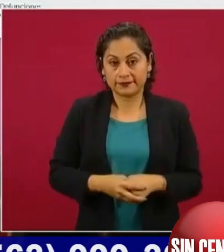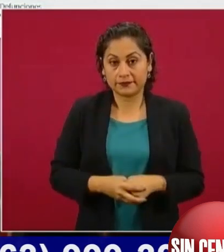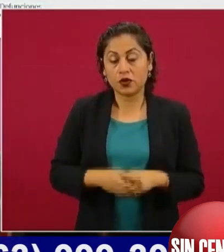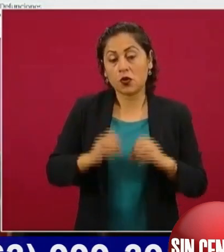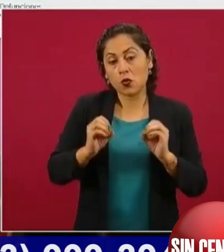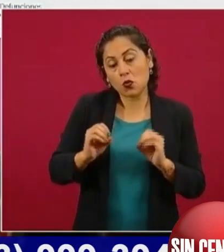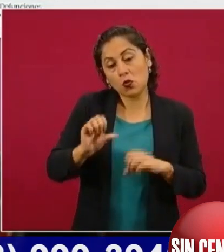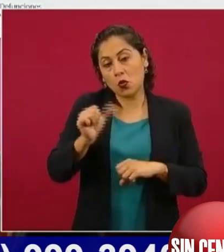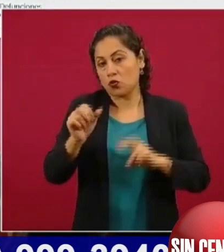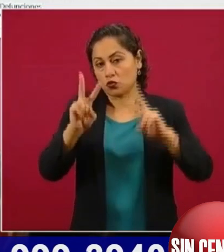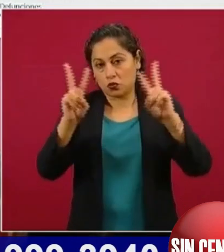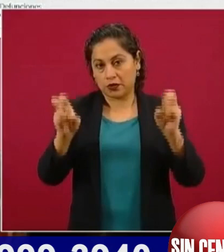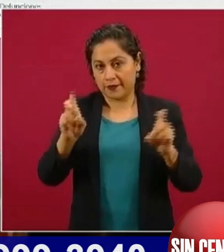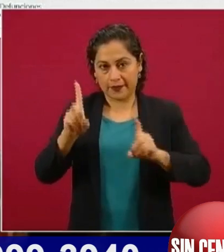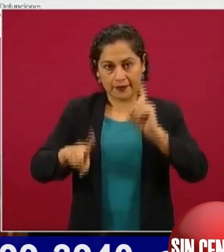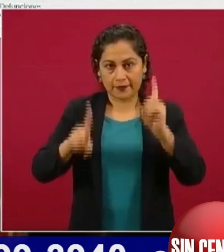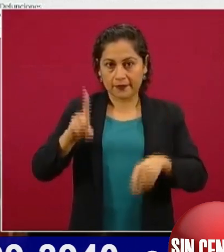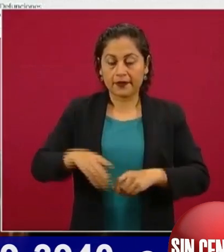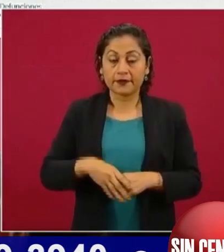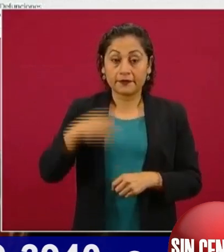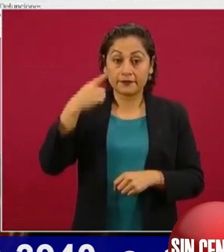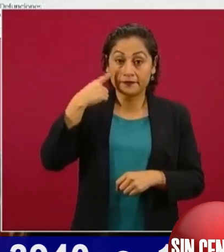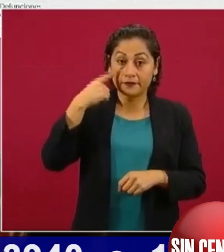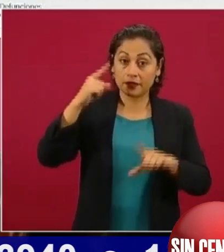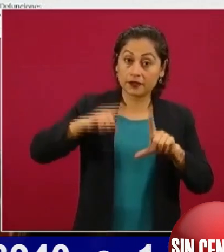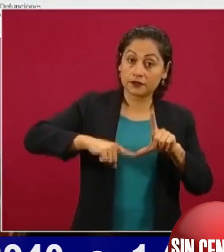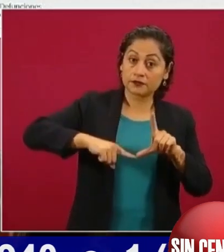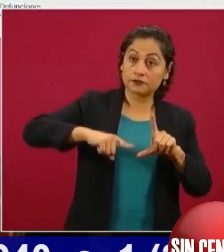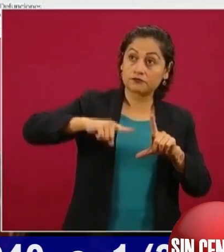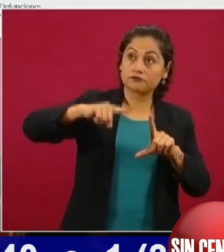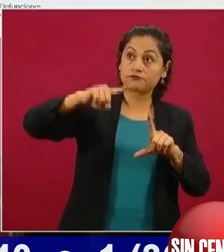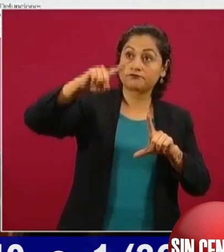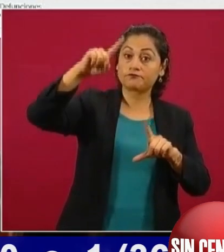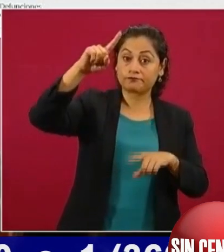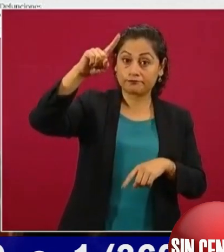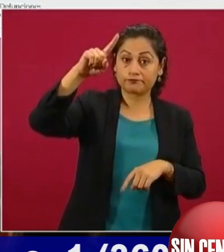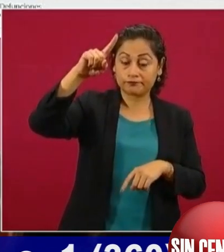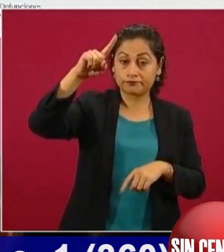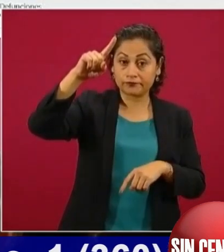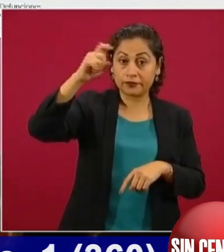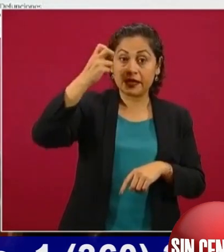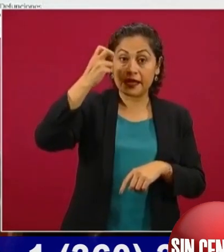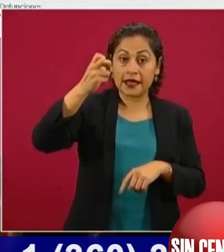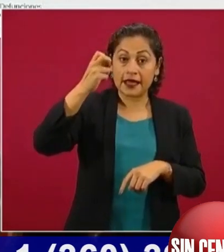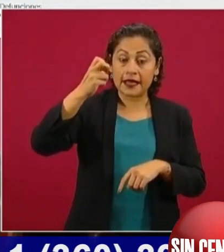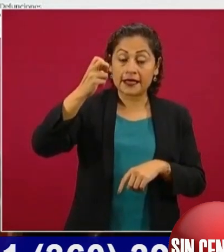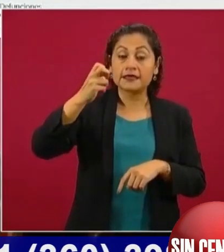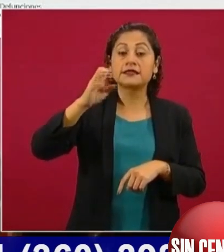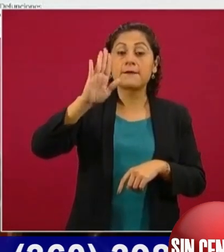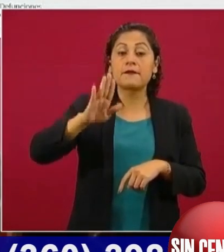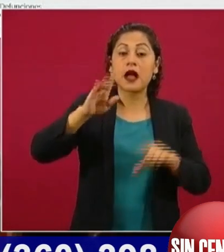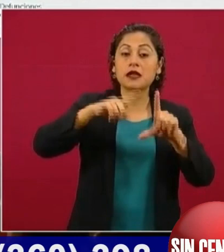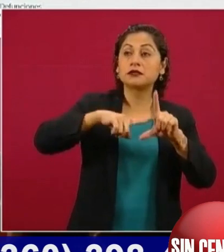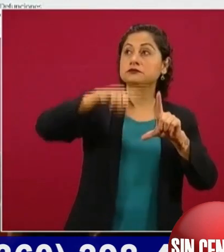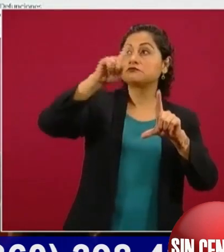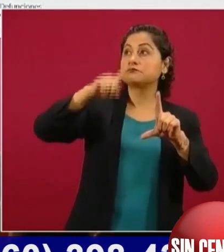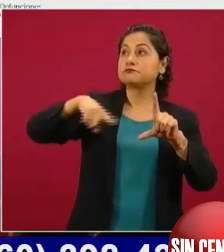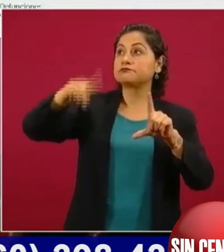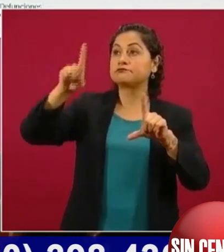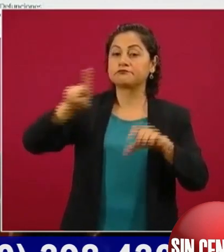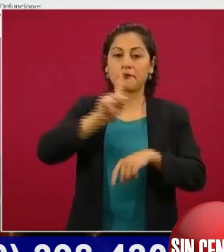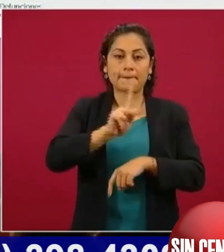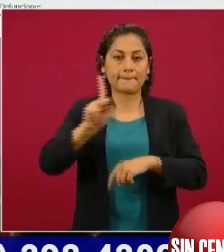mortalidad. Cuanto más alta es una columna y da esta figura semejante a una montaña, quiere decir que hay más